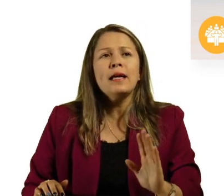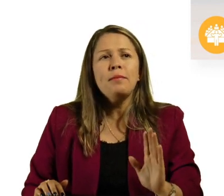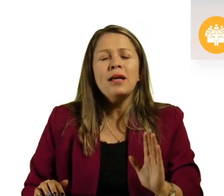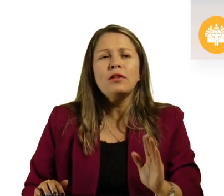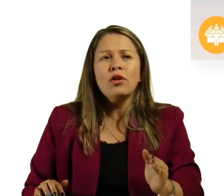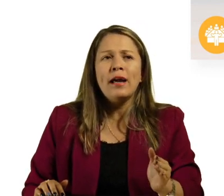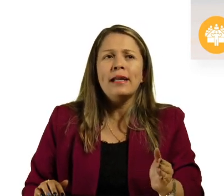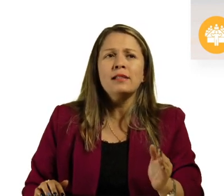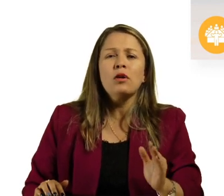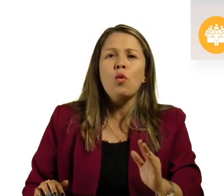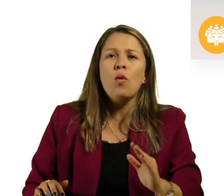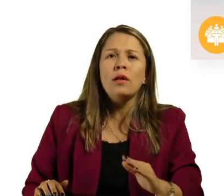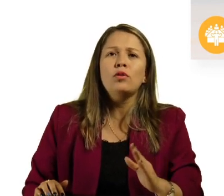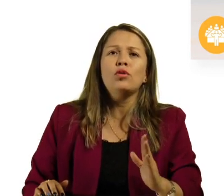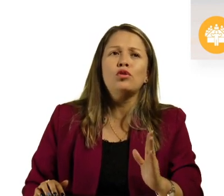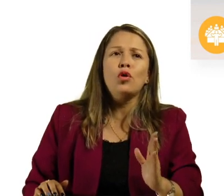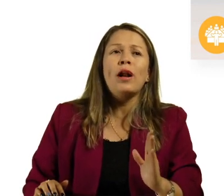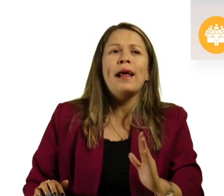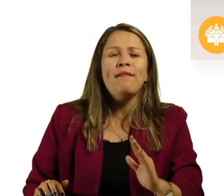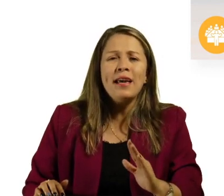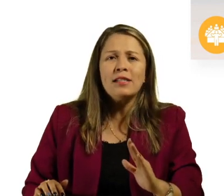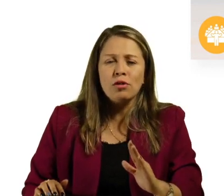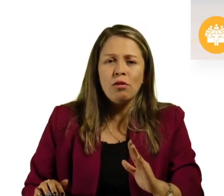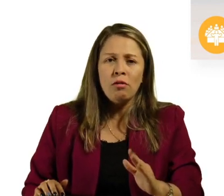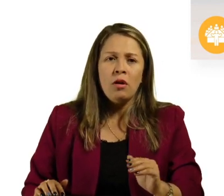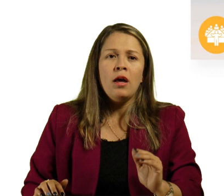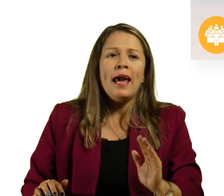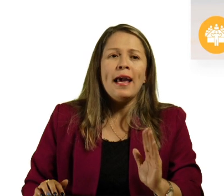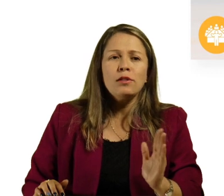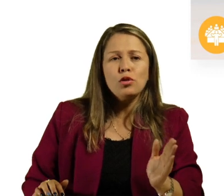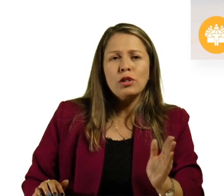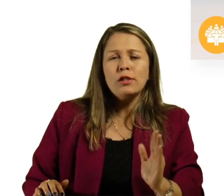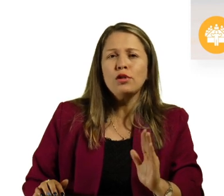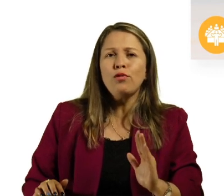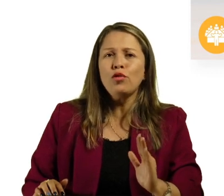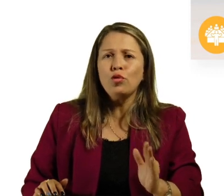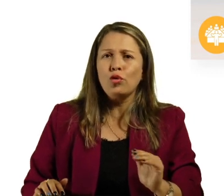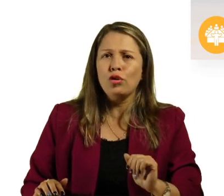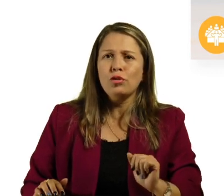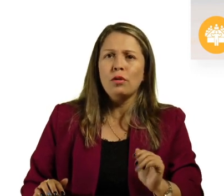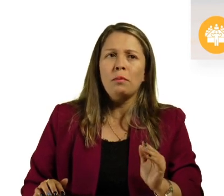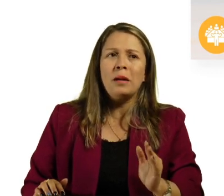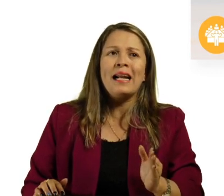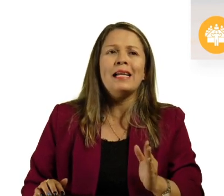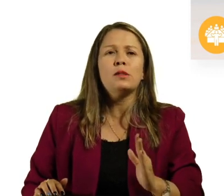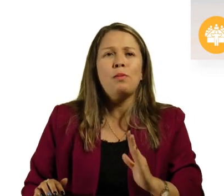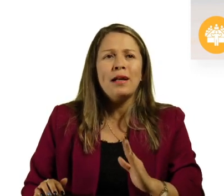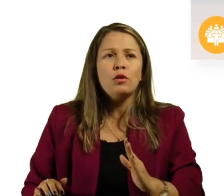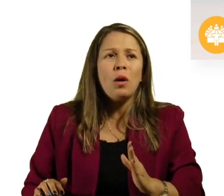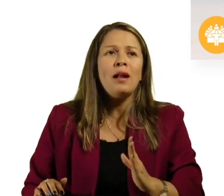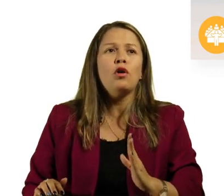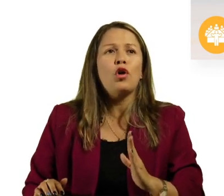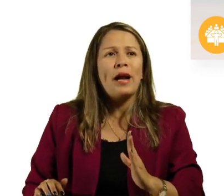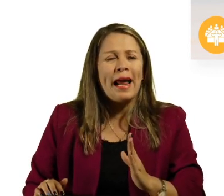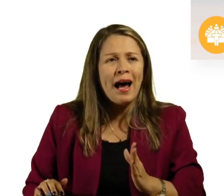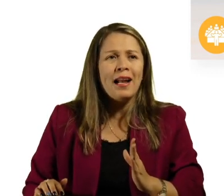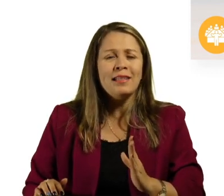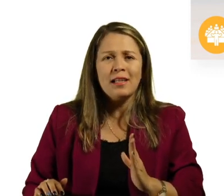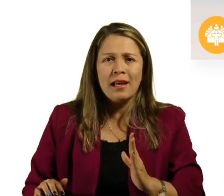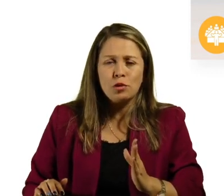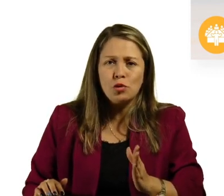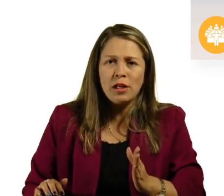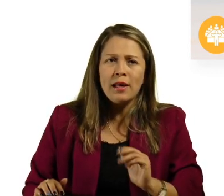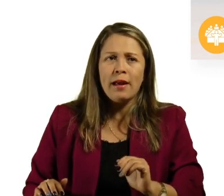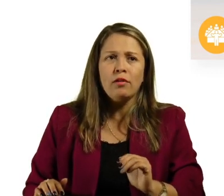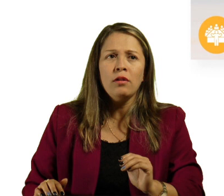el seguimiento es cuando yo reviso esos hechos futuros respecto a los reales